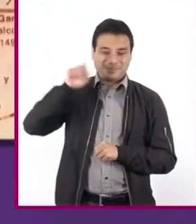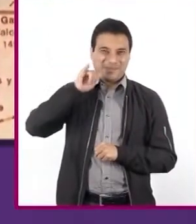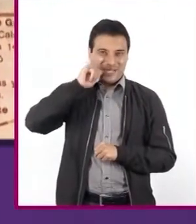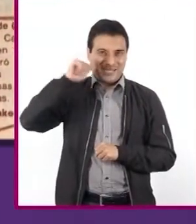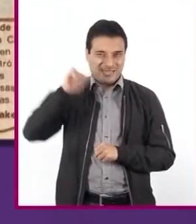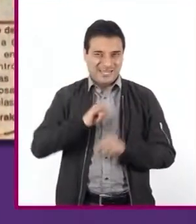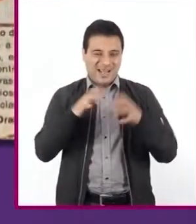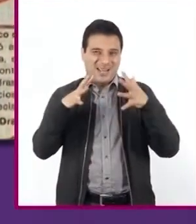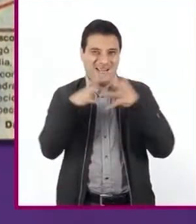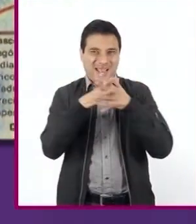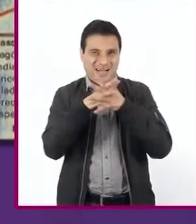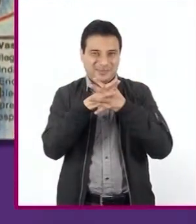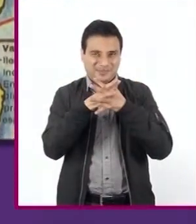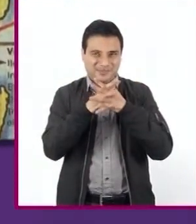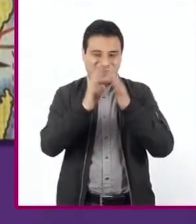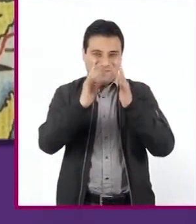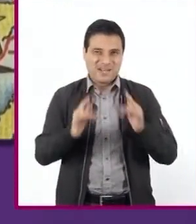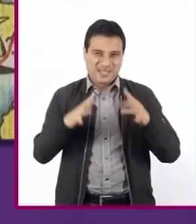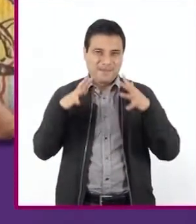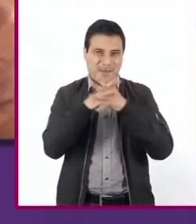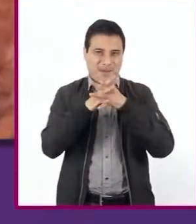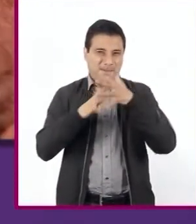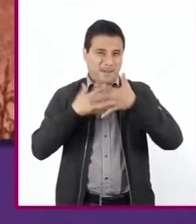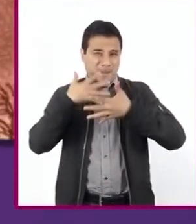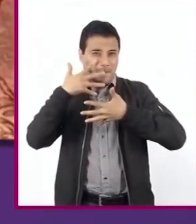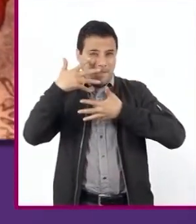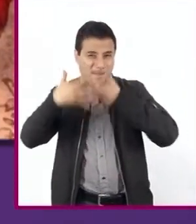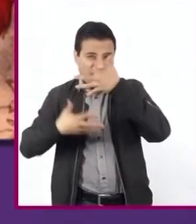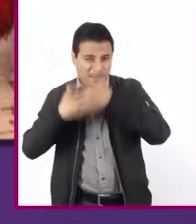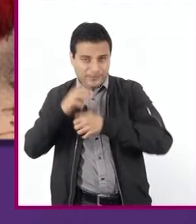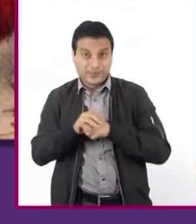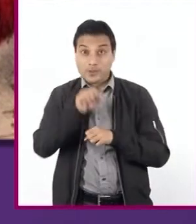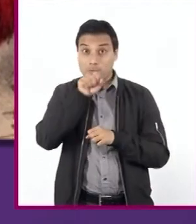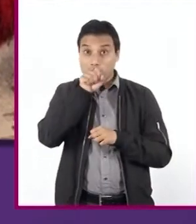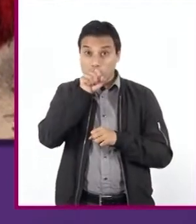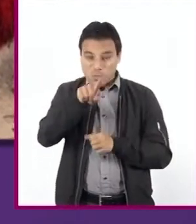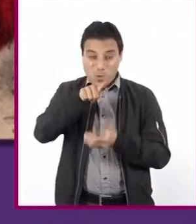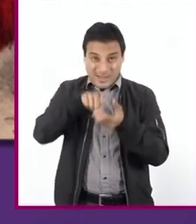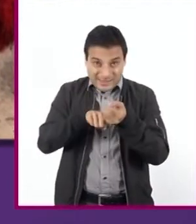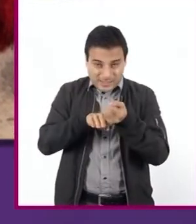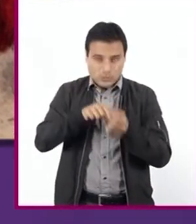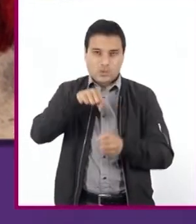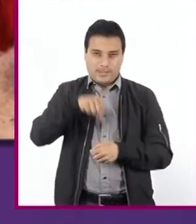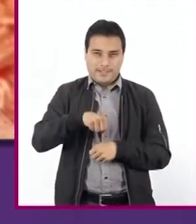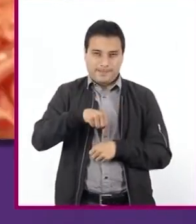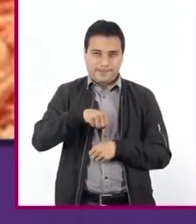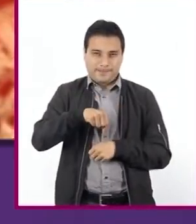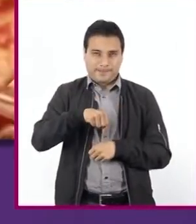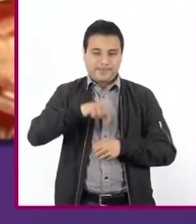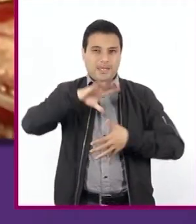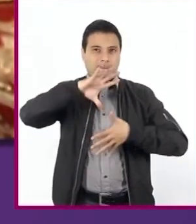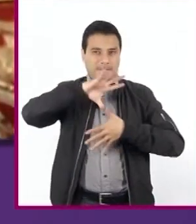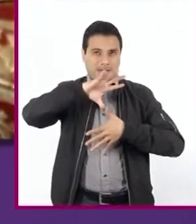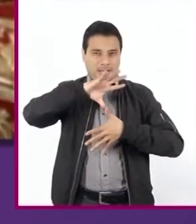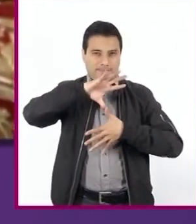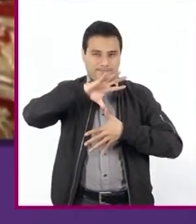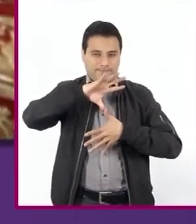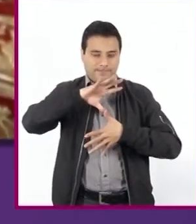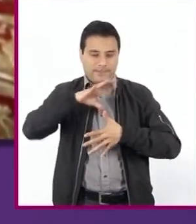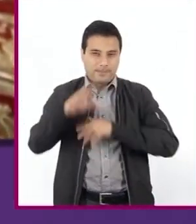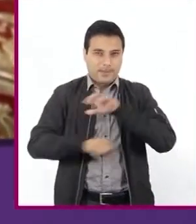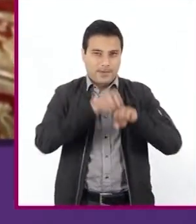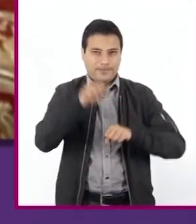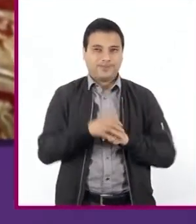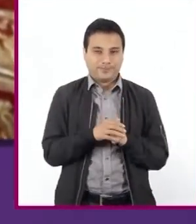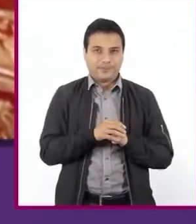los franceses, que la conquista de América coincide con la subida al imperio alemán de Carlos V.